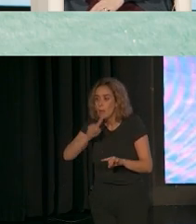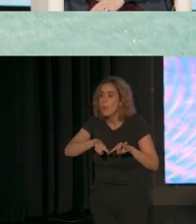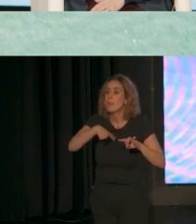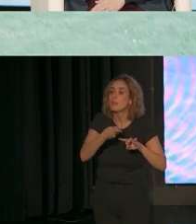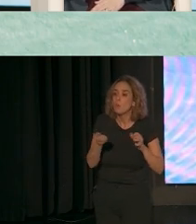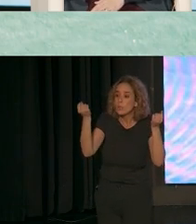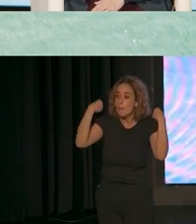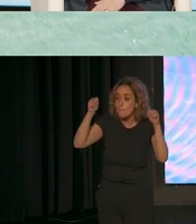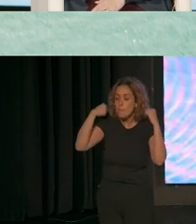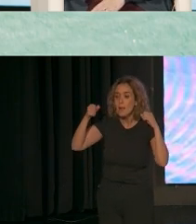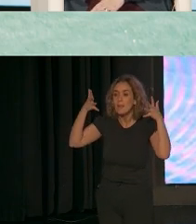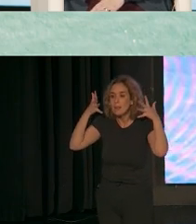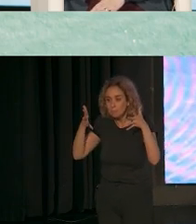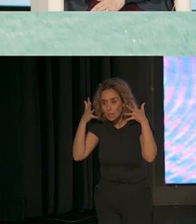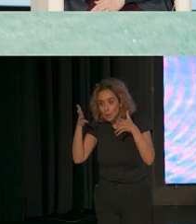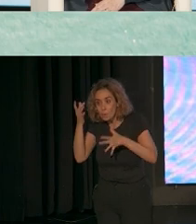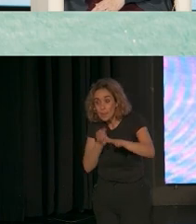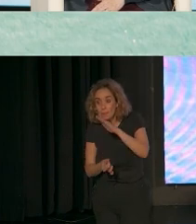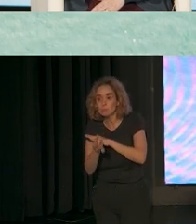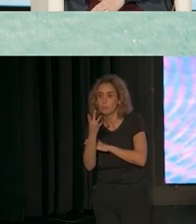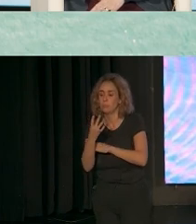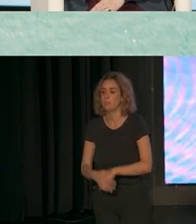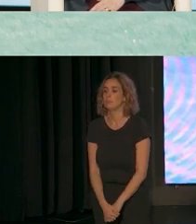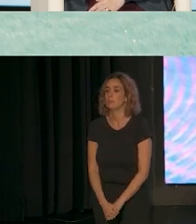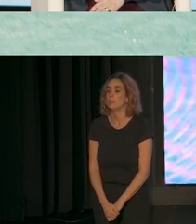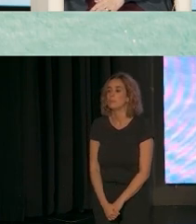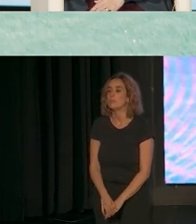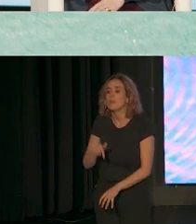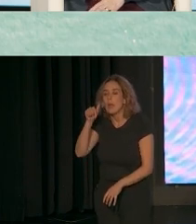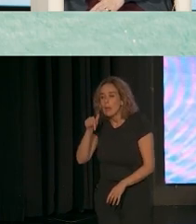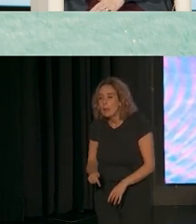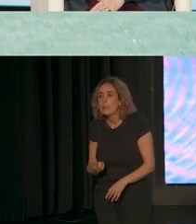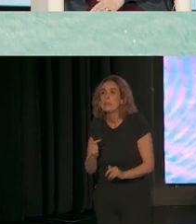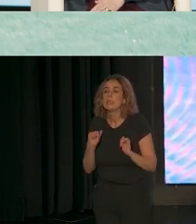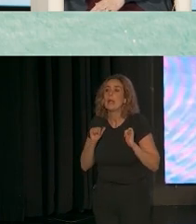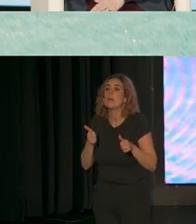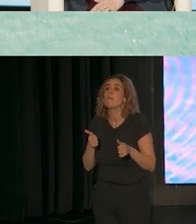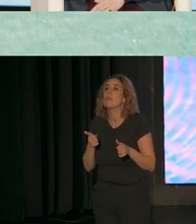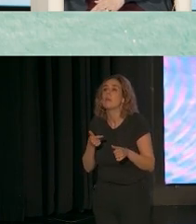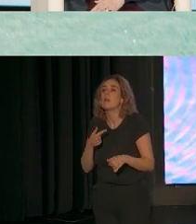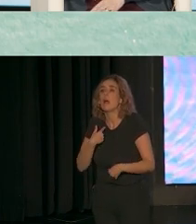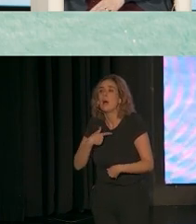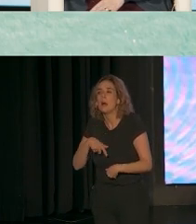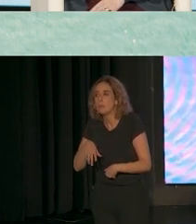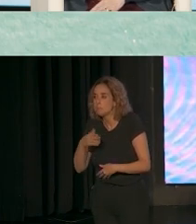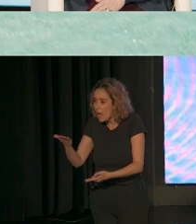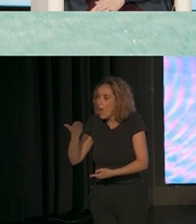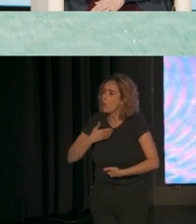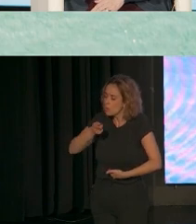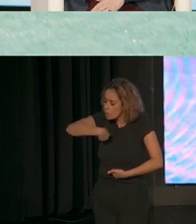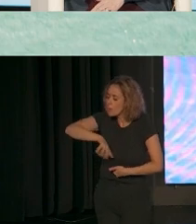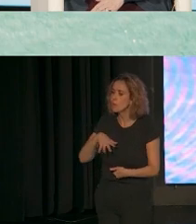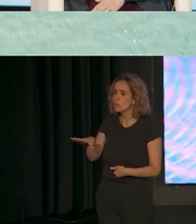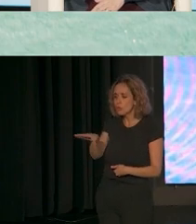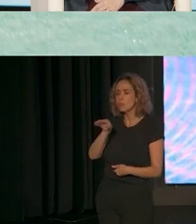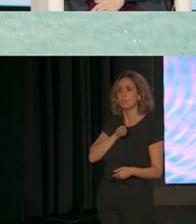las prácticas recomendadas. Estas empiezan a ayudarnos a entender cómo debería